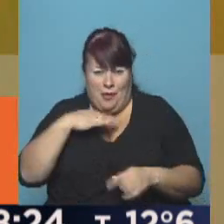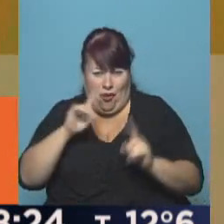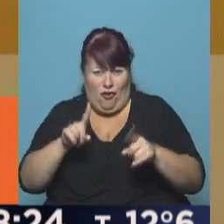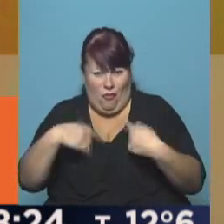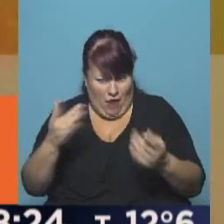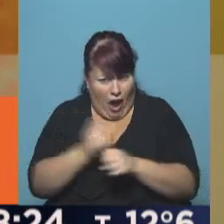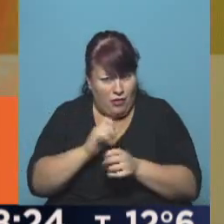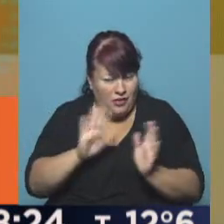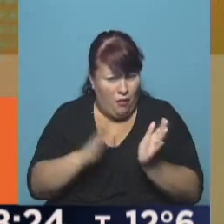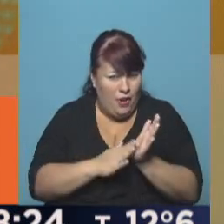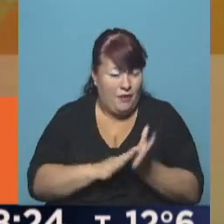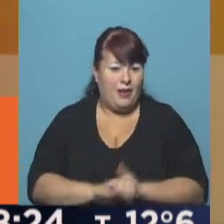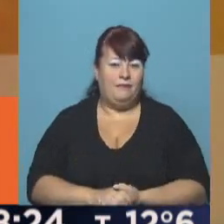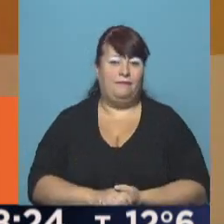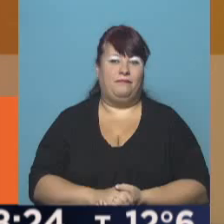¿Se ha probado esto?